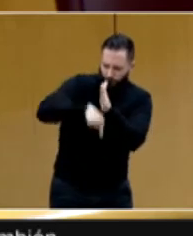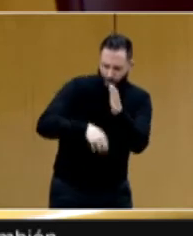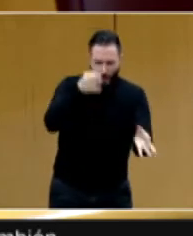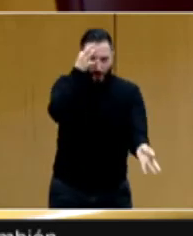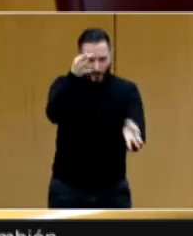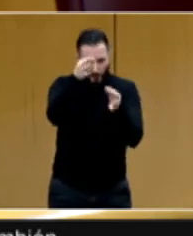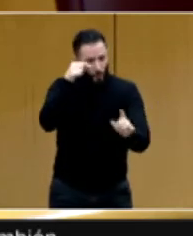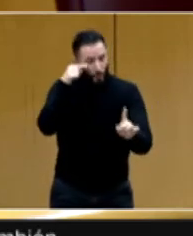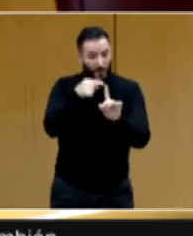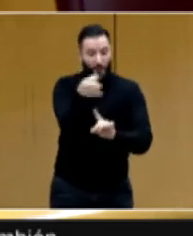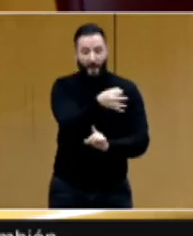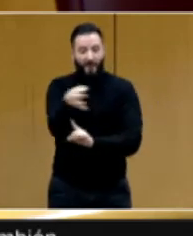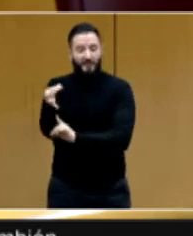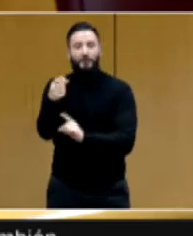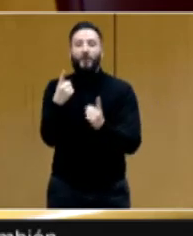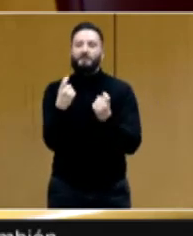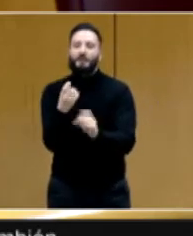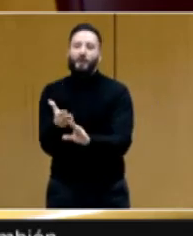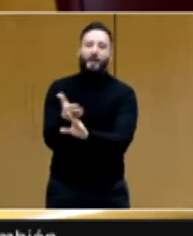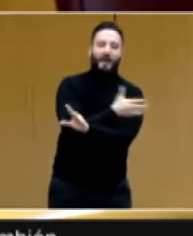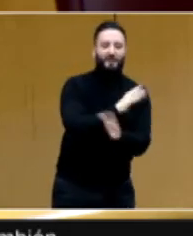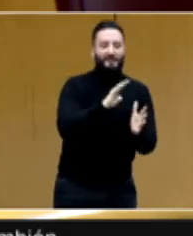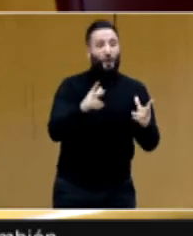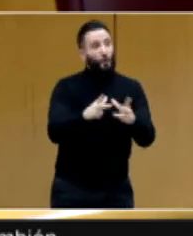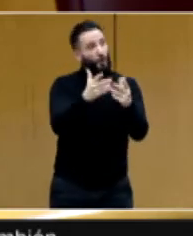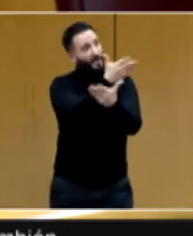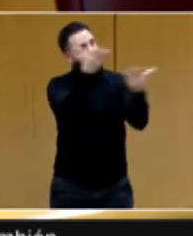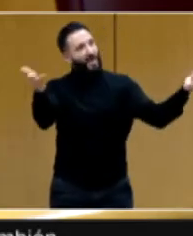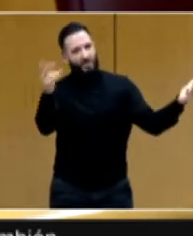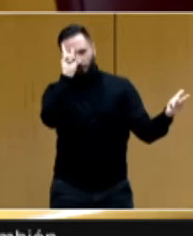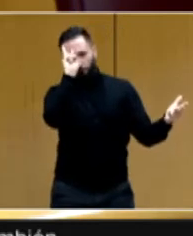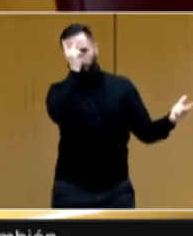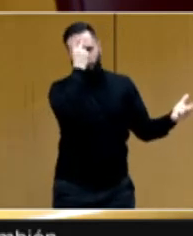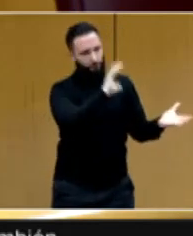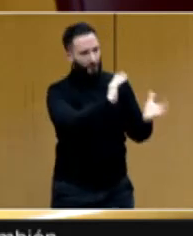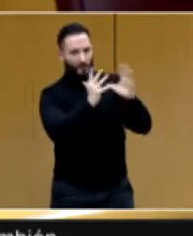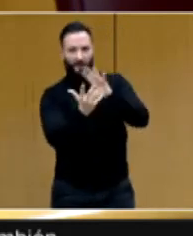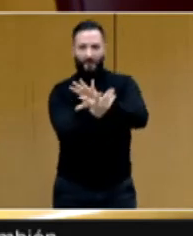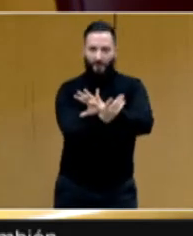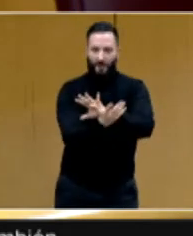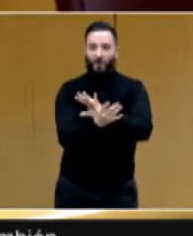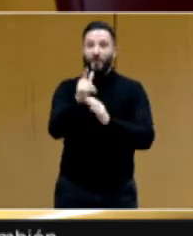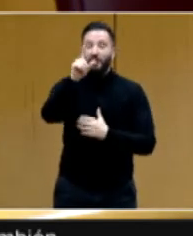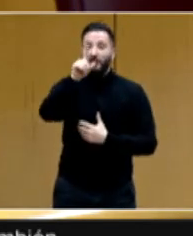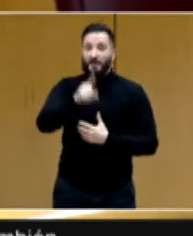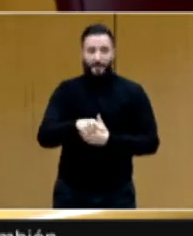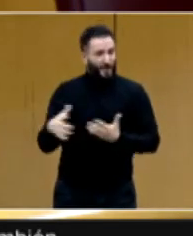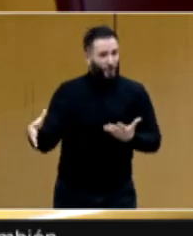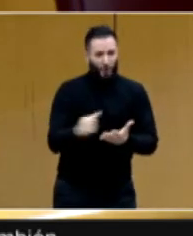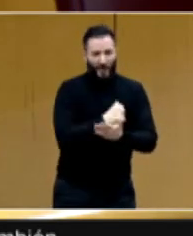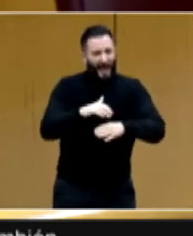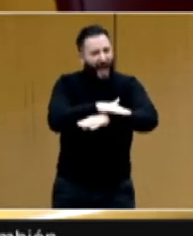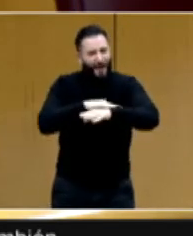efectivo Se tiene que dar transformación social en todos los actores de la obra coral y en toda la